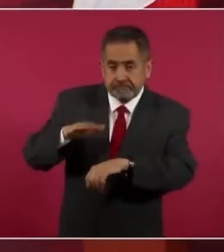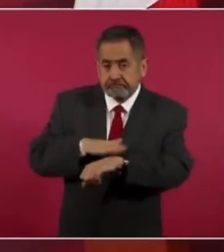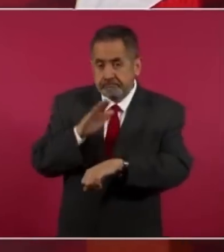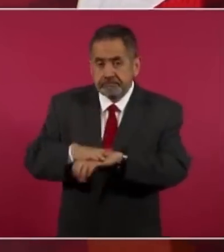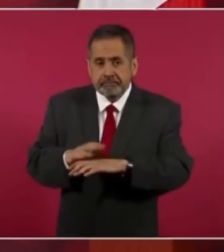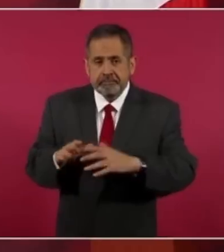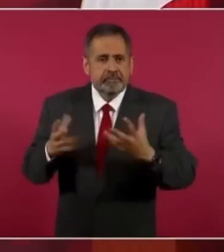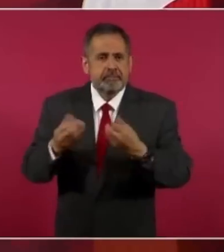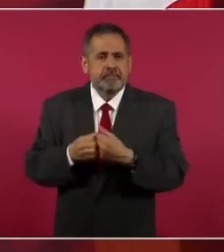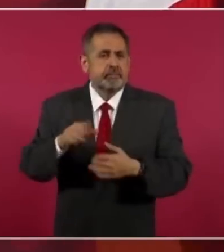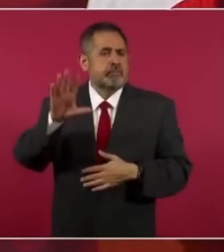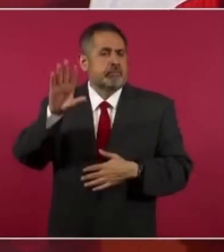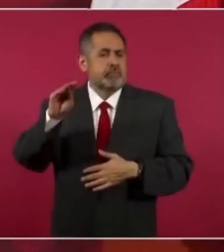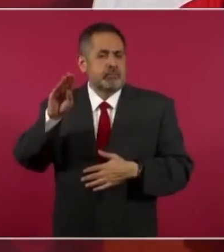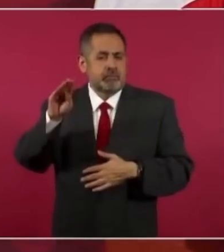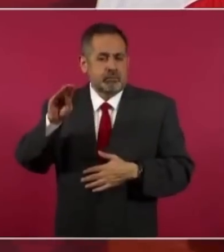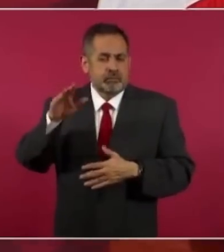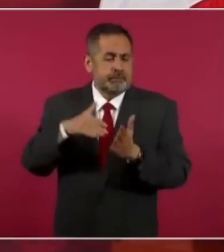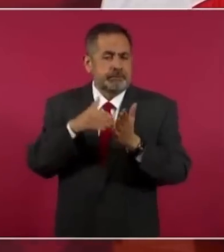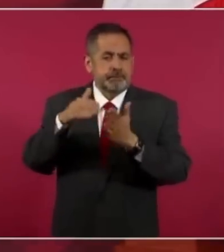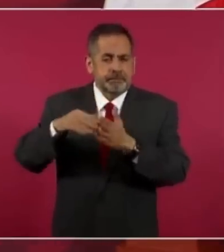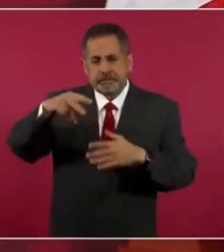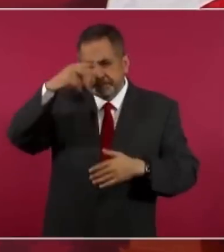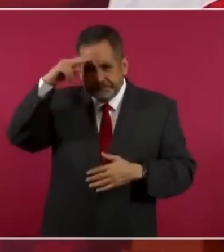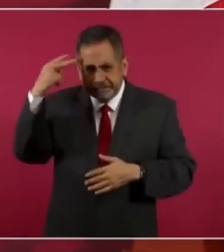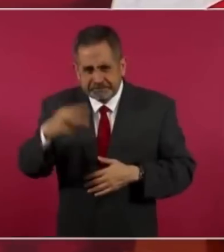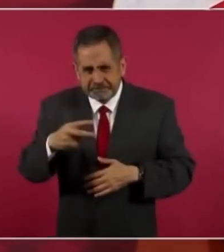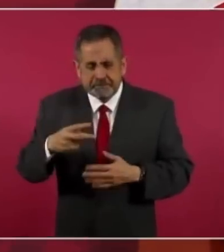en 90 millones de mexicanos?